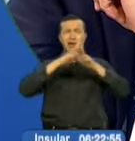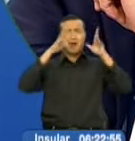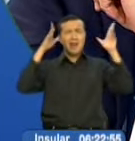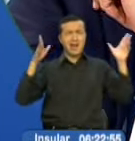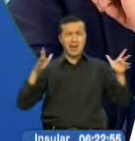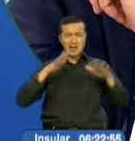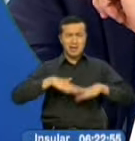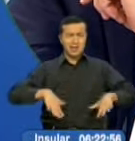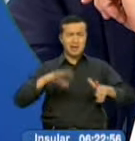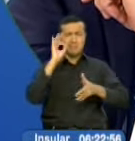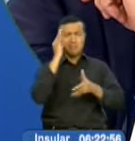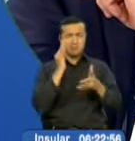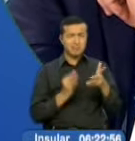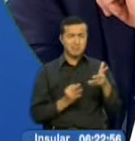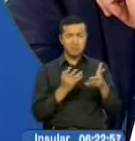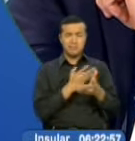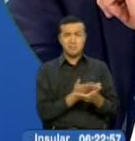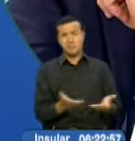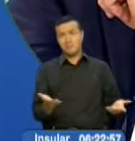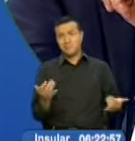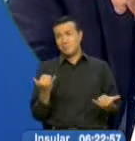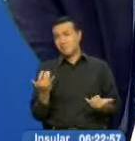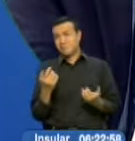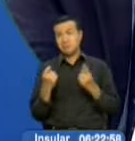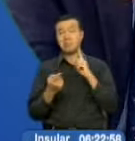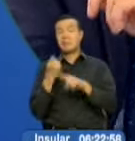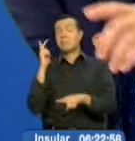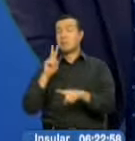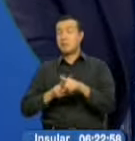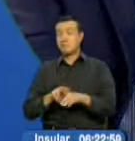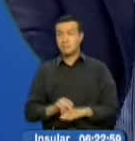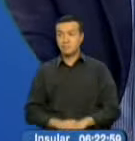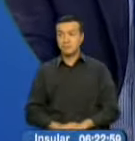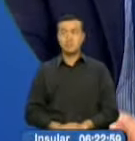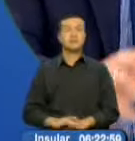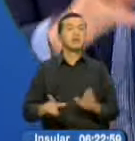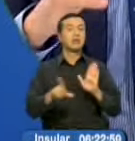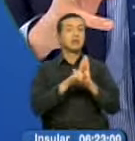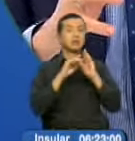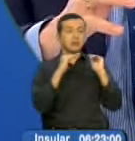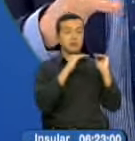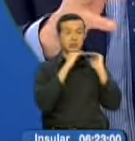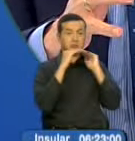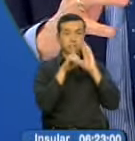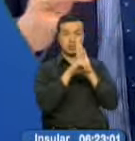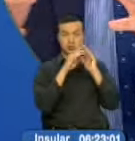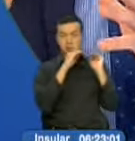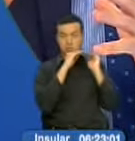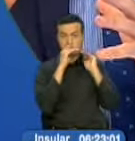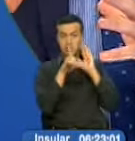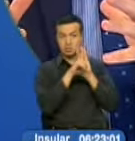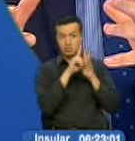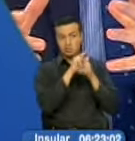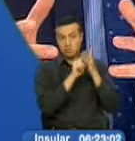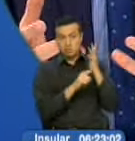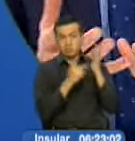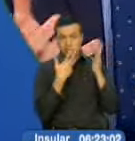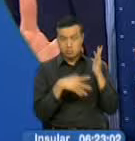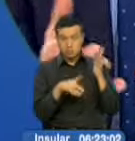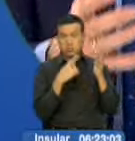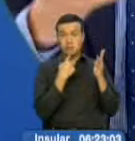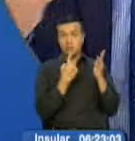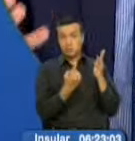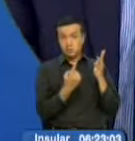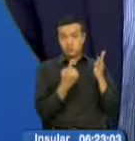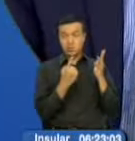recuento manual que se va a realizar el día de hoy. Ok, a ver, el Código de la Democracia presenta un marco jurídico que también